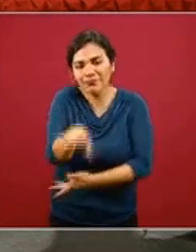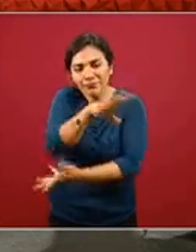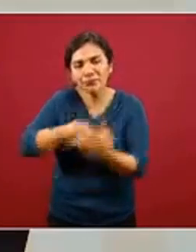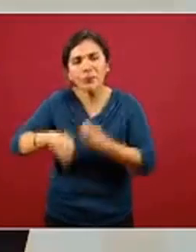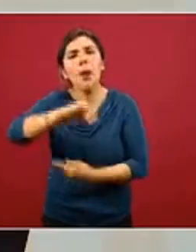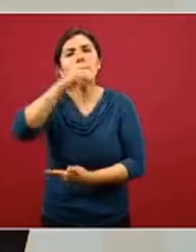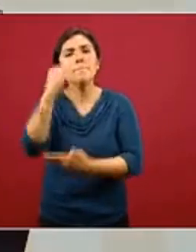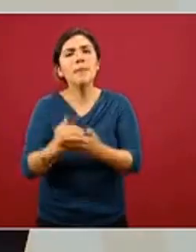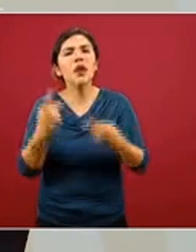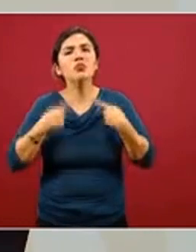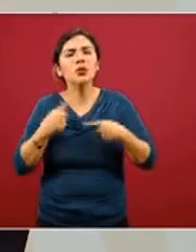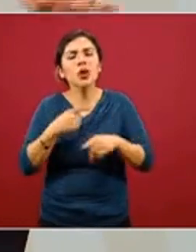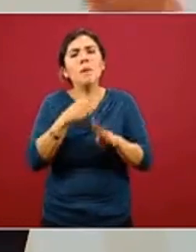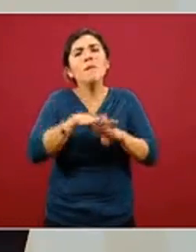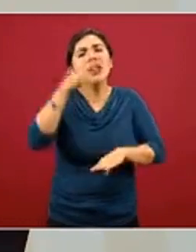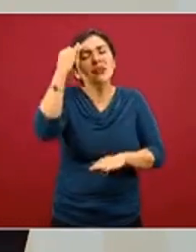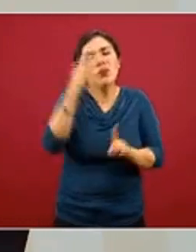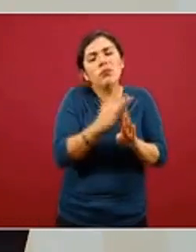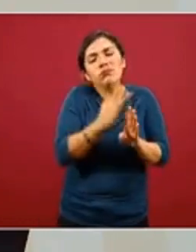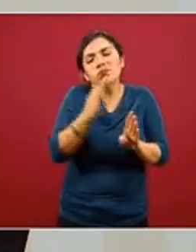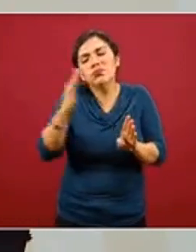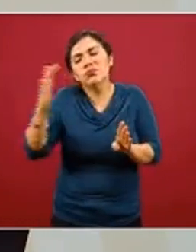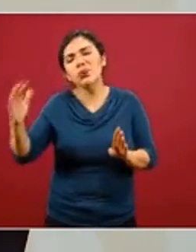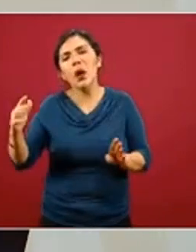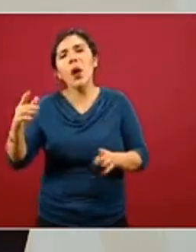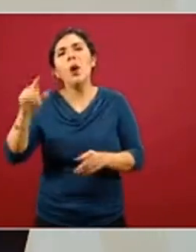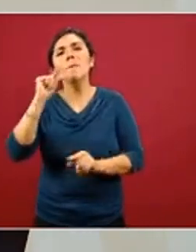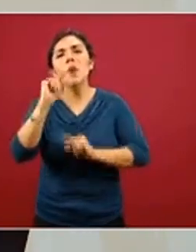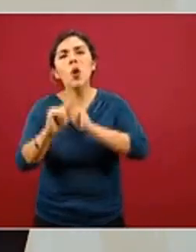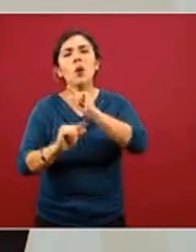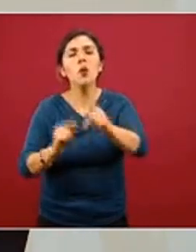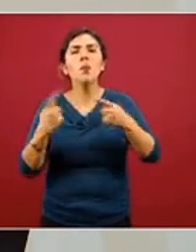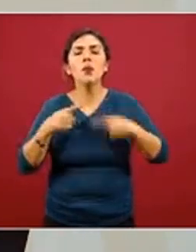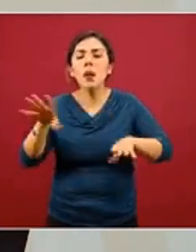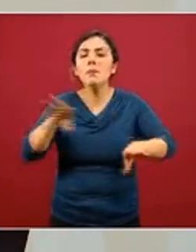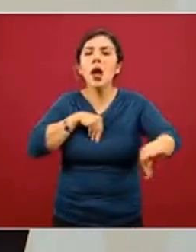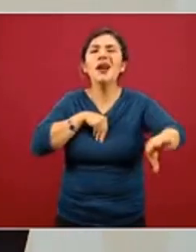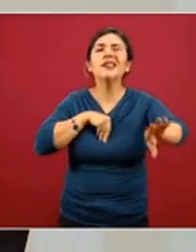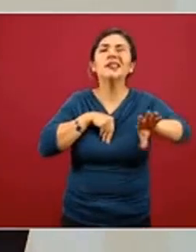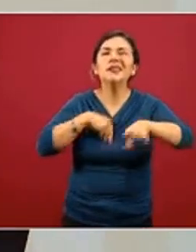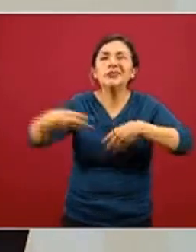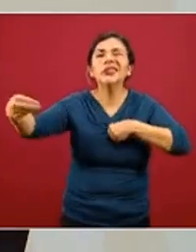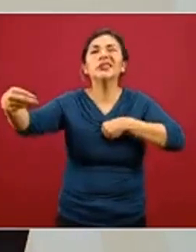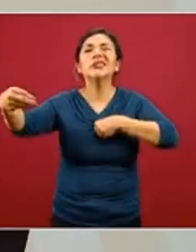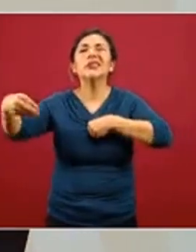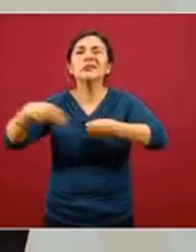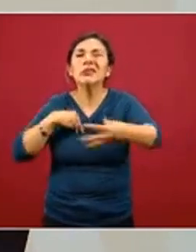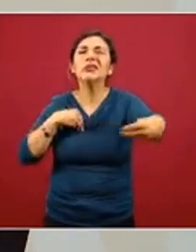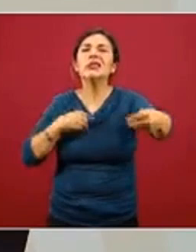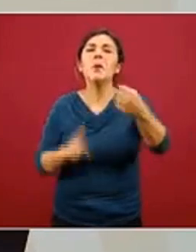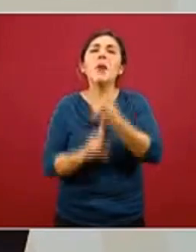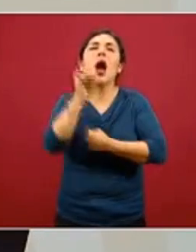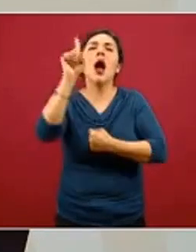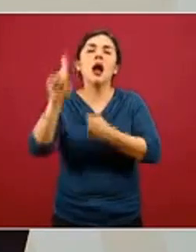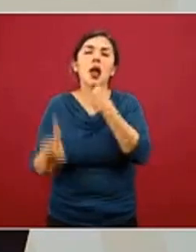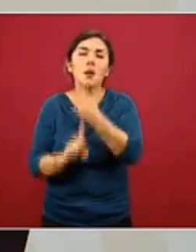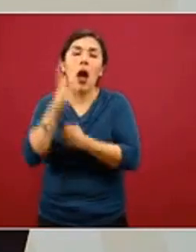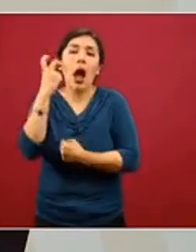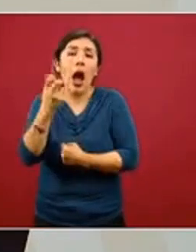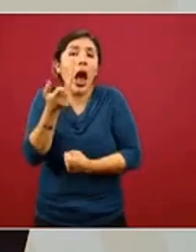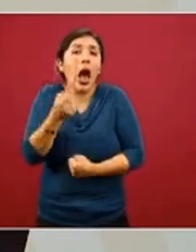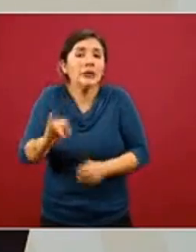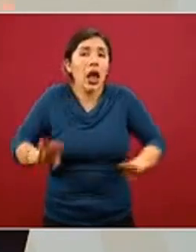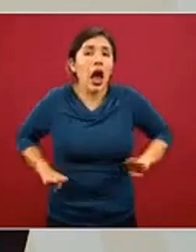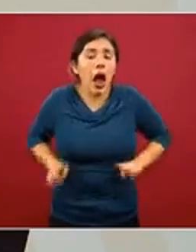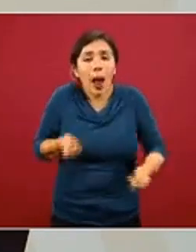menos casos a lo largo de mucho más tiempo. Esa es una consecuencia conocida de las medidas de mitigación comunitaria,